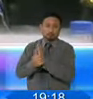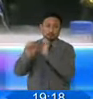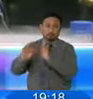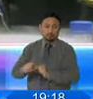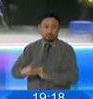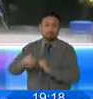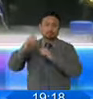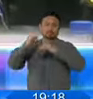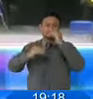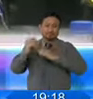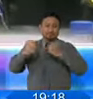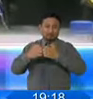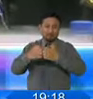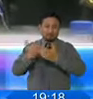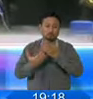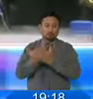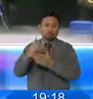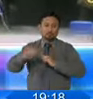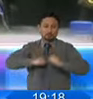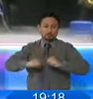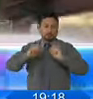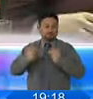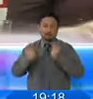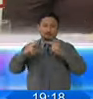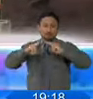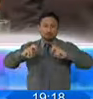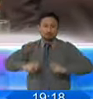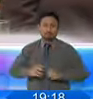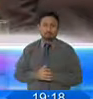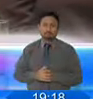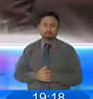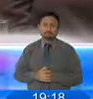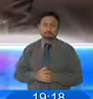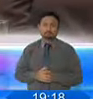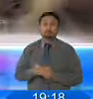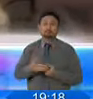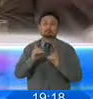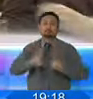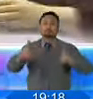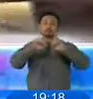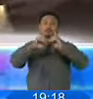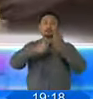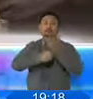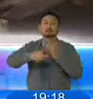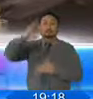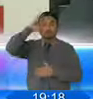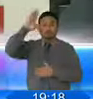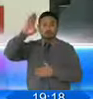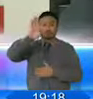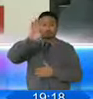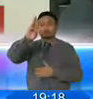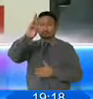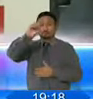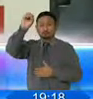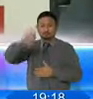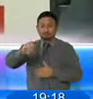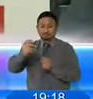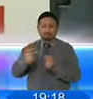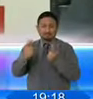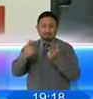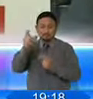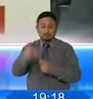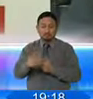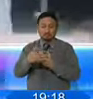en pro de mejorar las acciones de investigación según cifras del ministerio del interior- 96% de los casos se resuelven respecto a